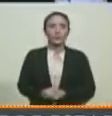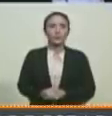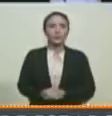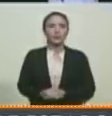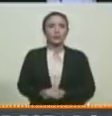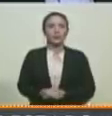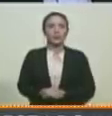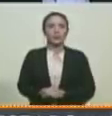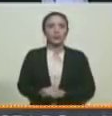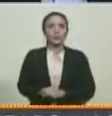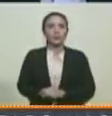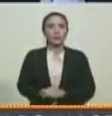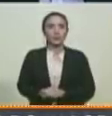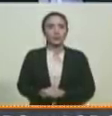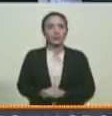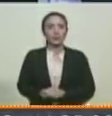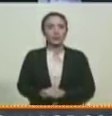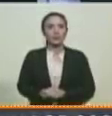Una dinámica